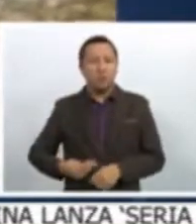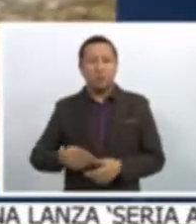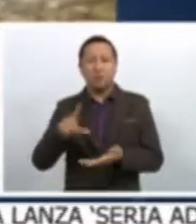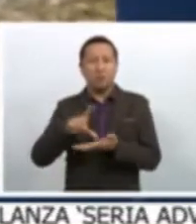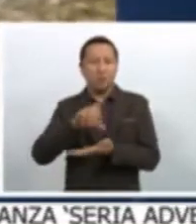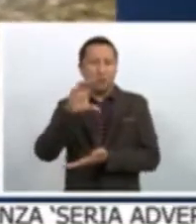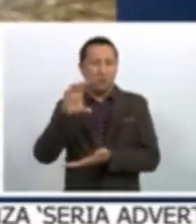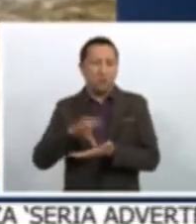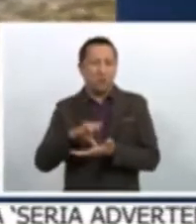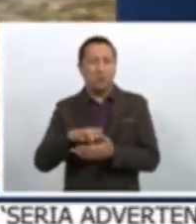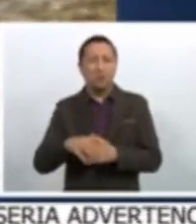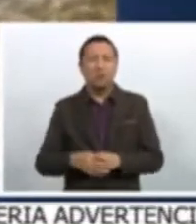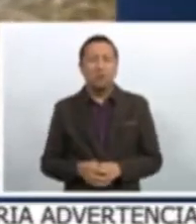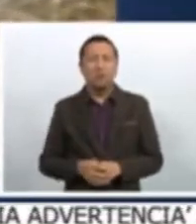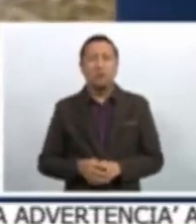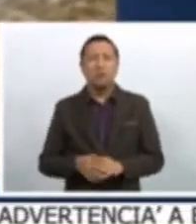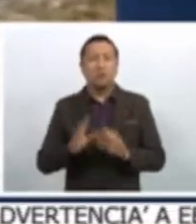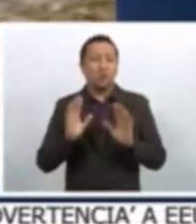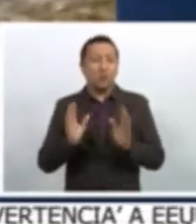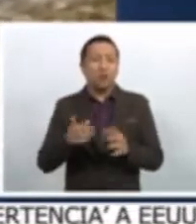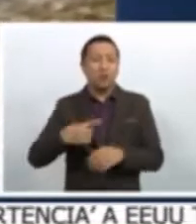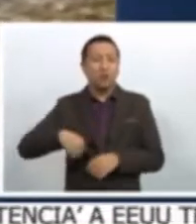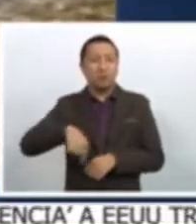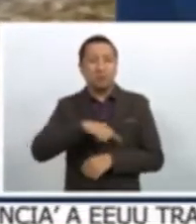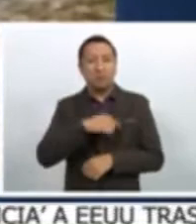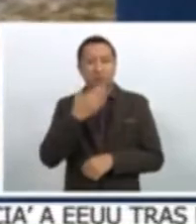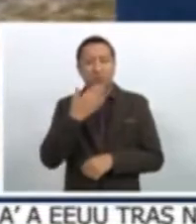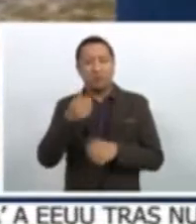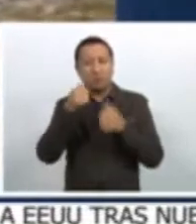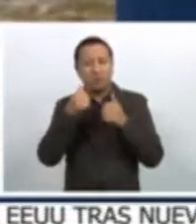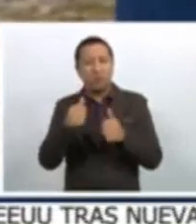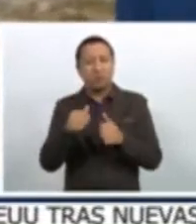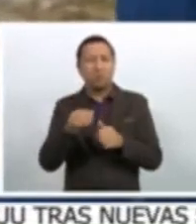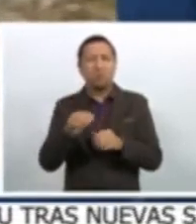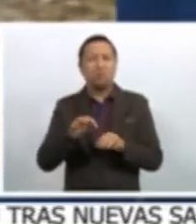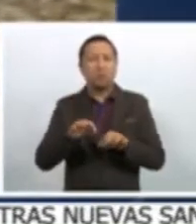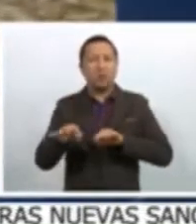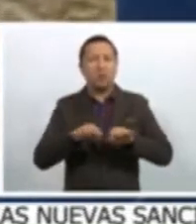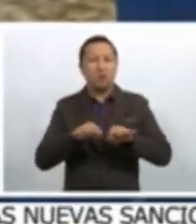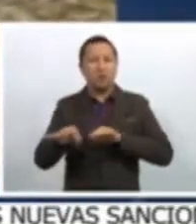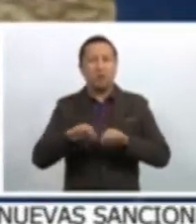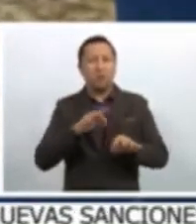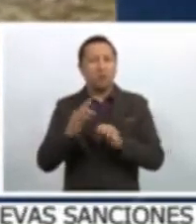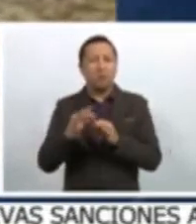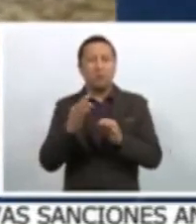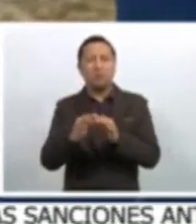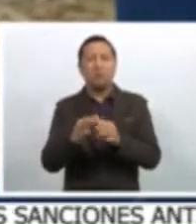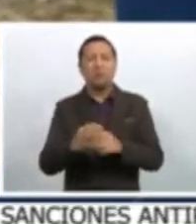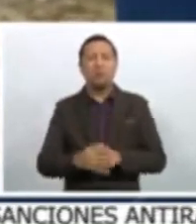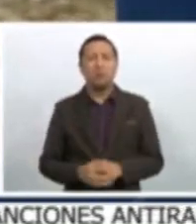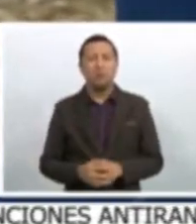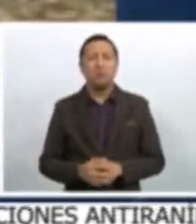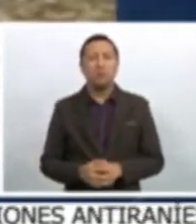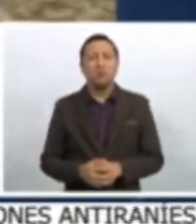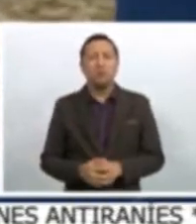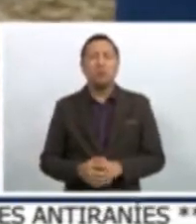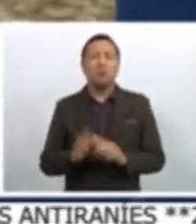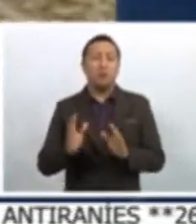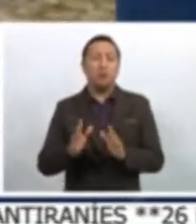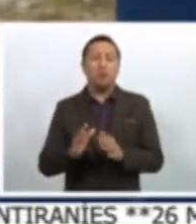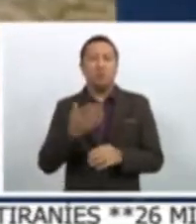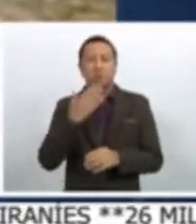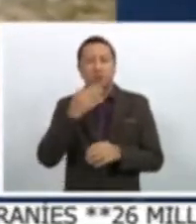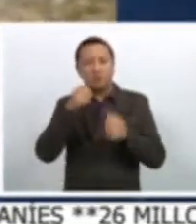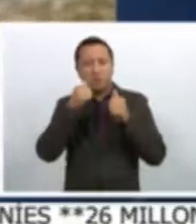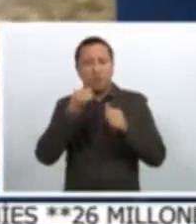Cárdenas, y pues aquí estamos sirviéndole con todas nuestras ganas y más que nada pues atendiendo a las